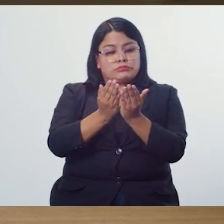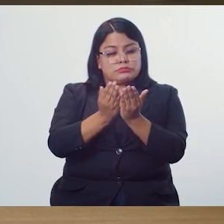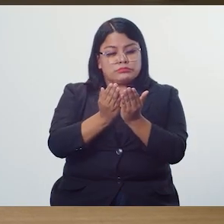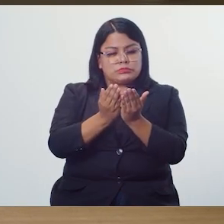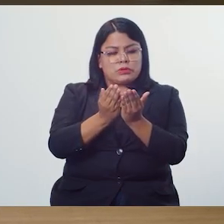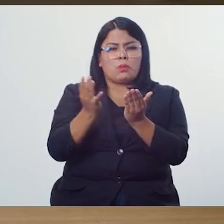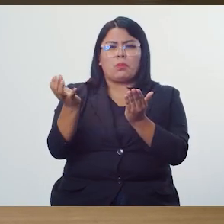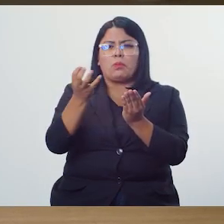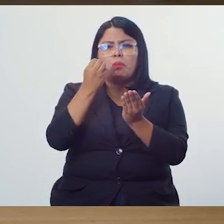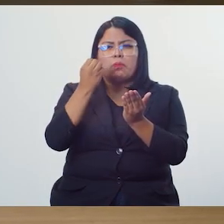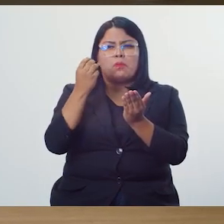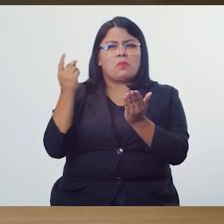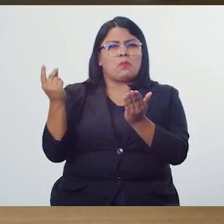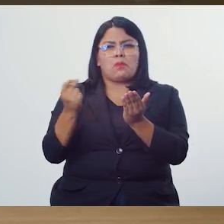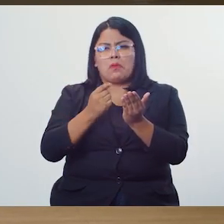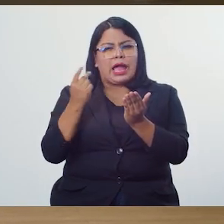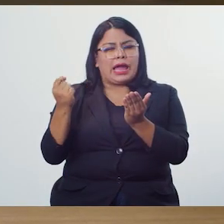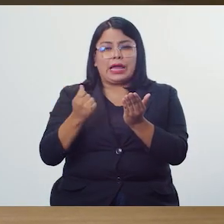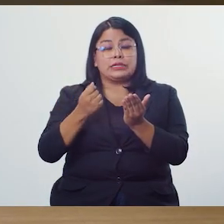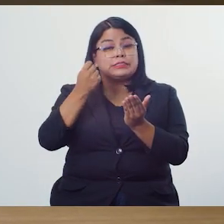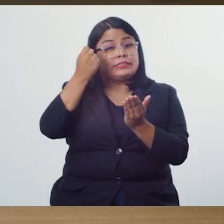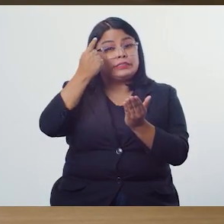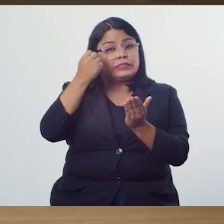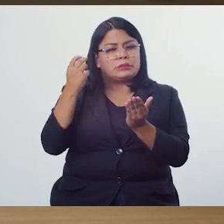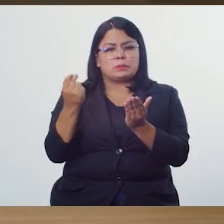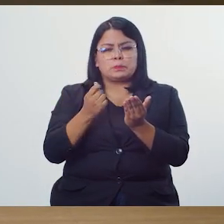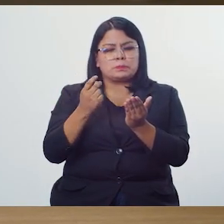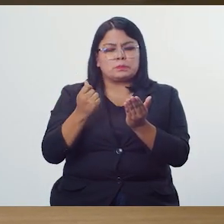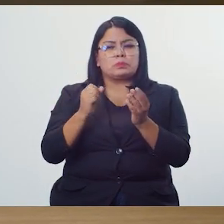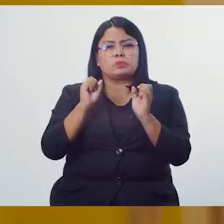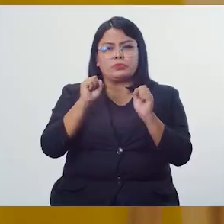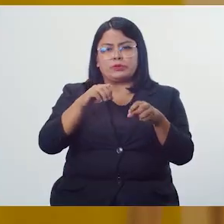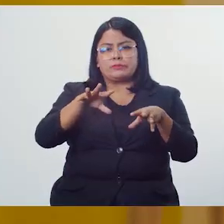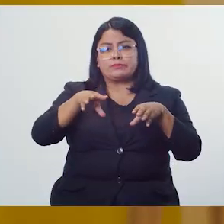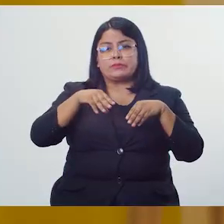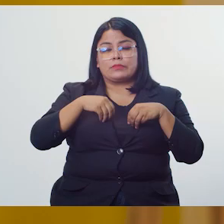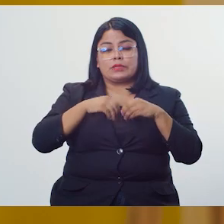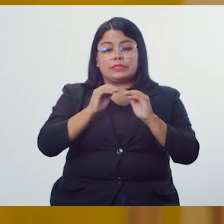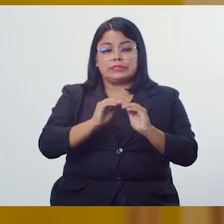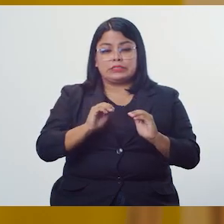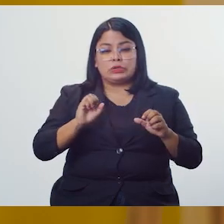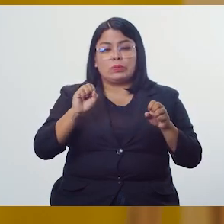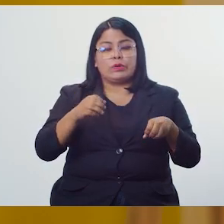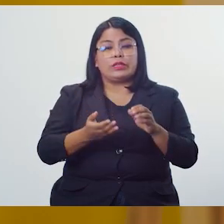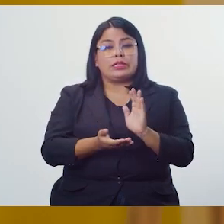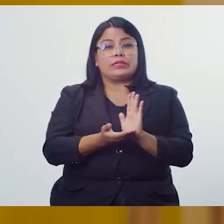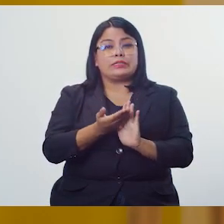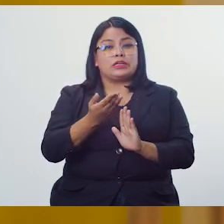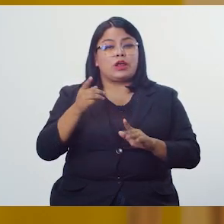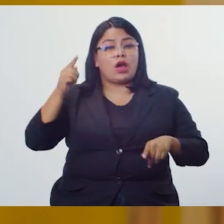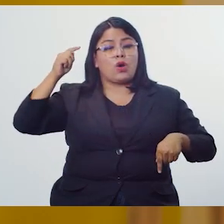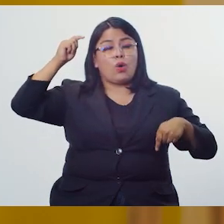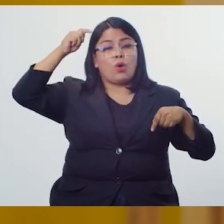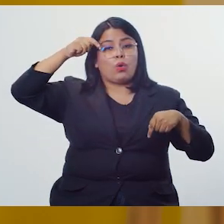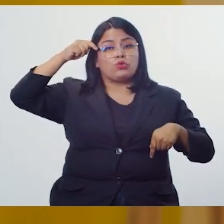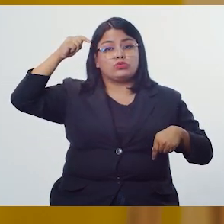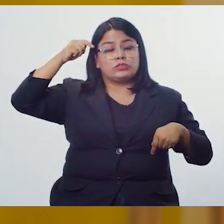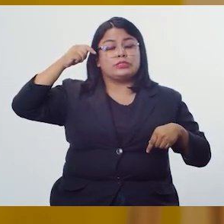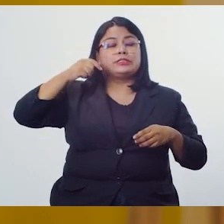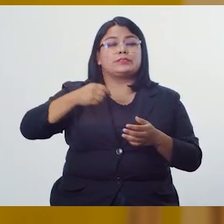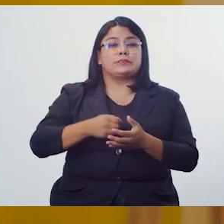con fluidez y la comprensión se logra asimismo cuando los niños desarrollan una